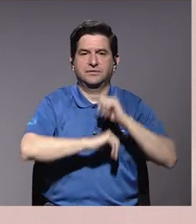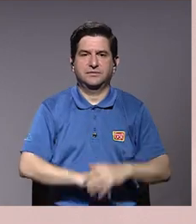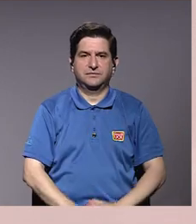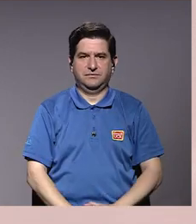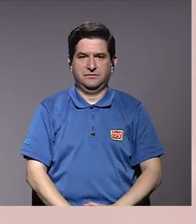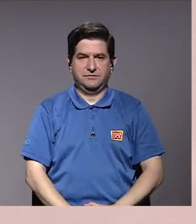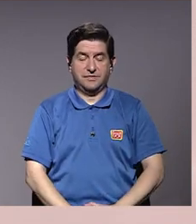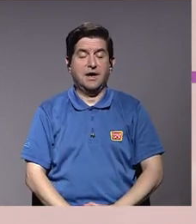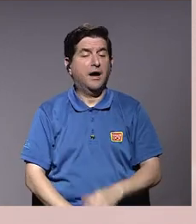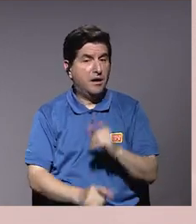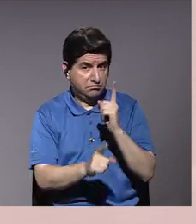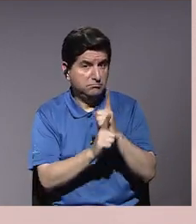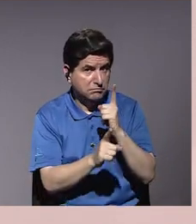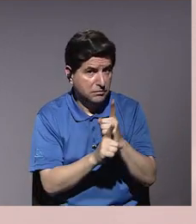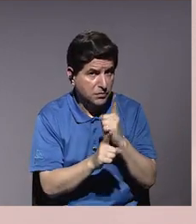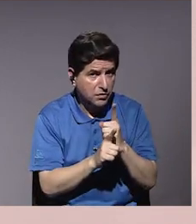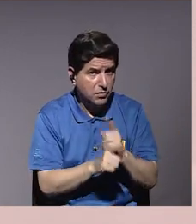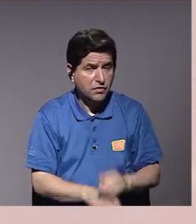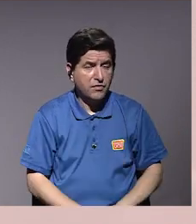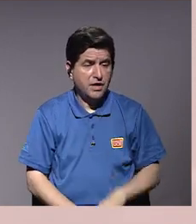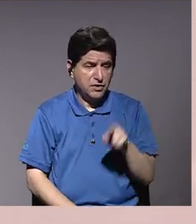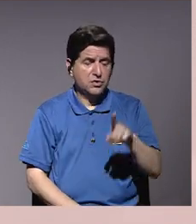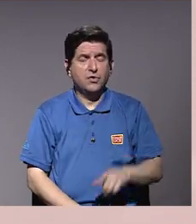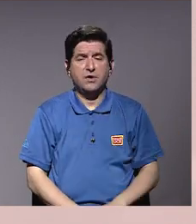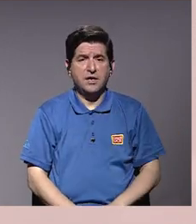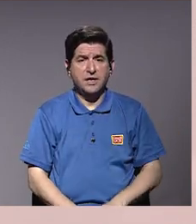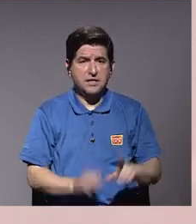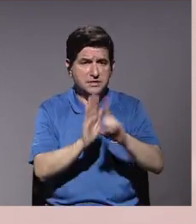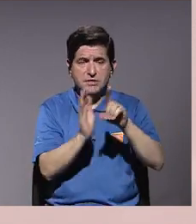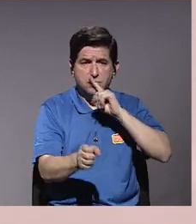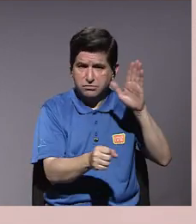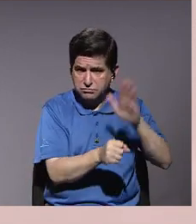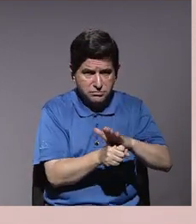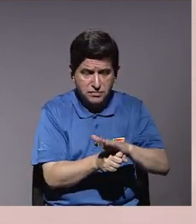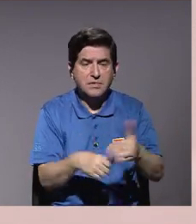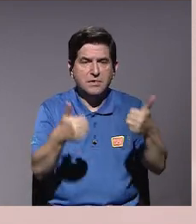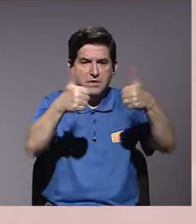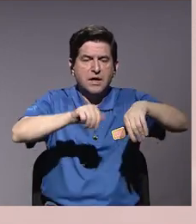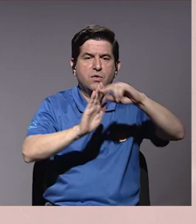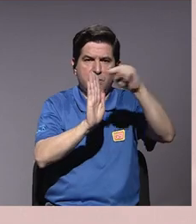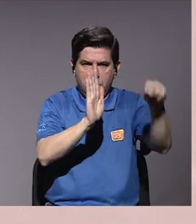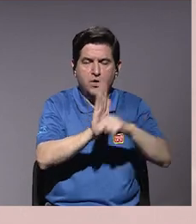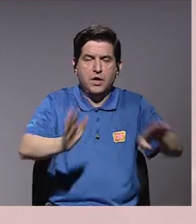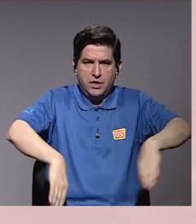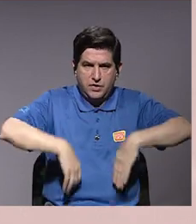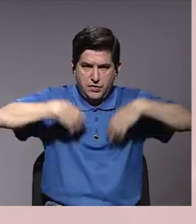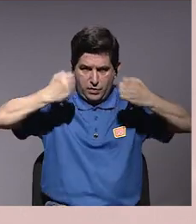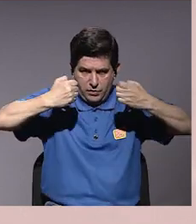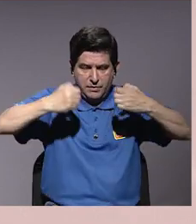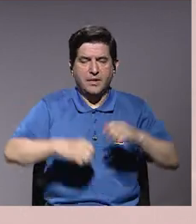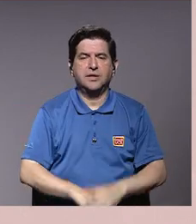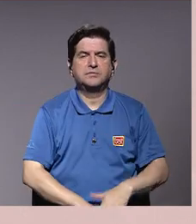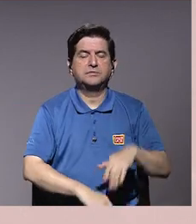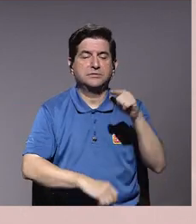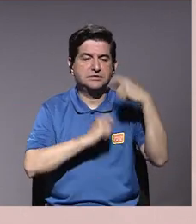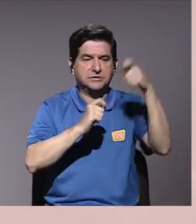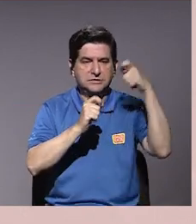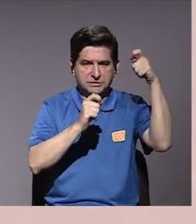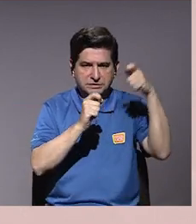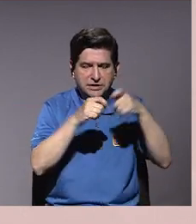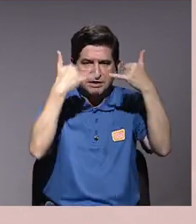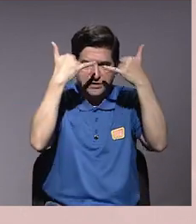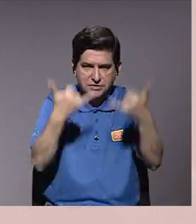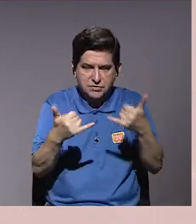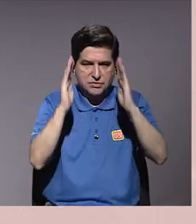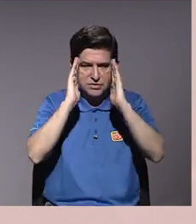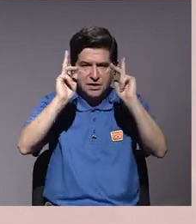orientamos para ver si efectivamente se le está transgrediendo el derecho, ¿de acuerdo con qué? Con las normativas que existen